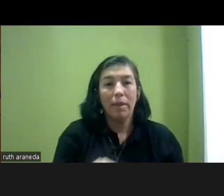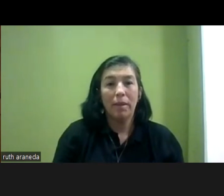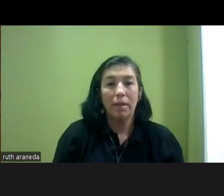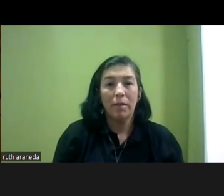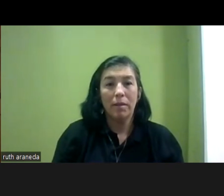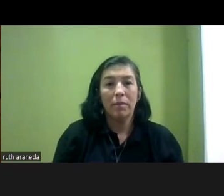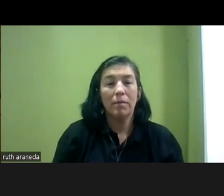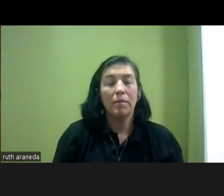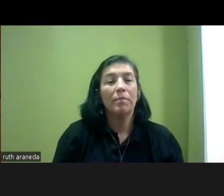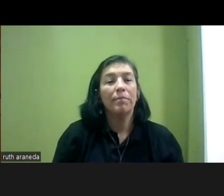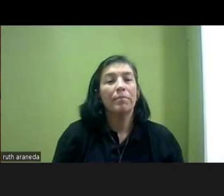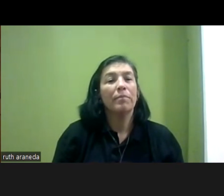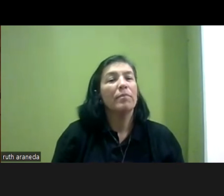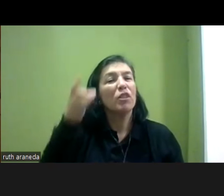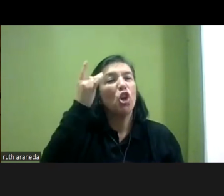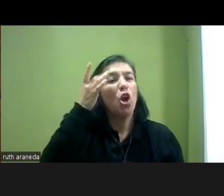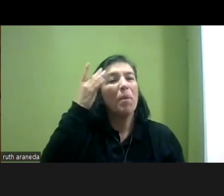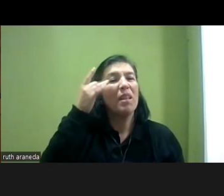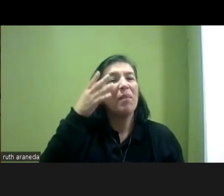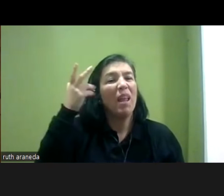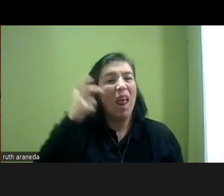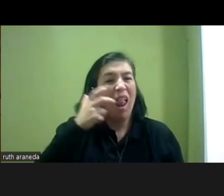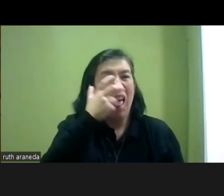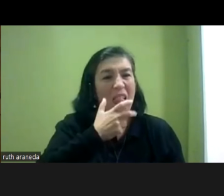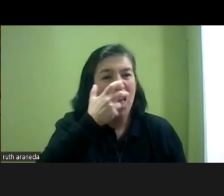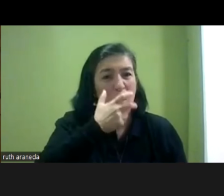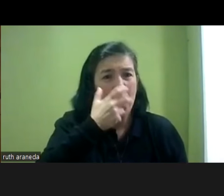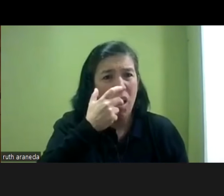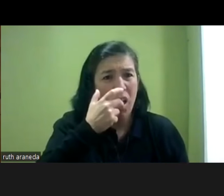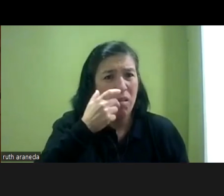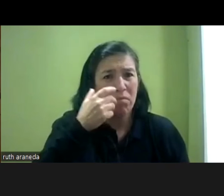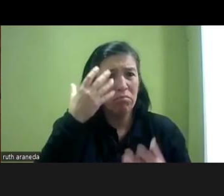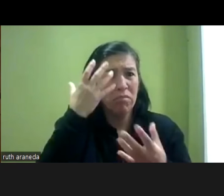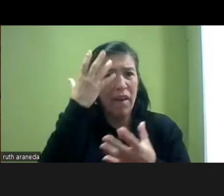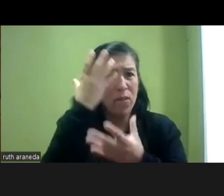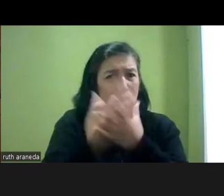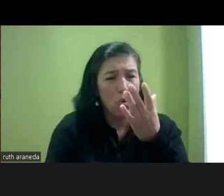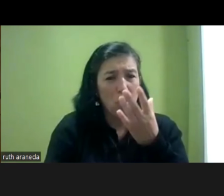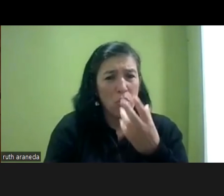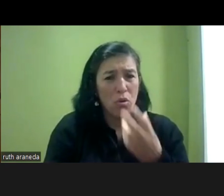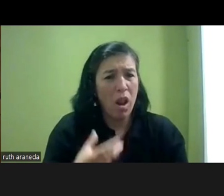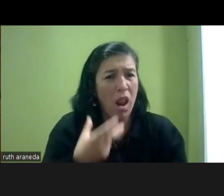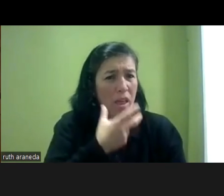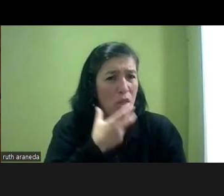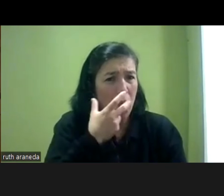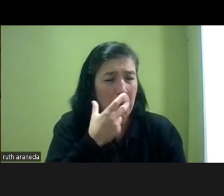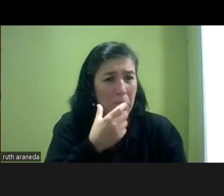se sabe que había una lengua que se perdió? Ujú. Sí.